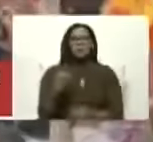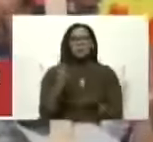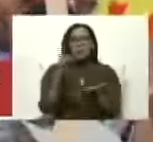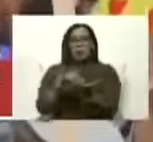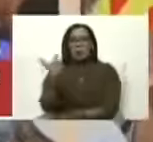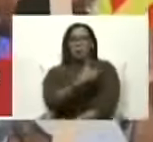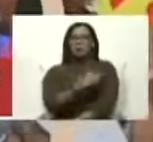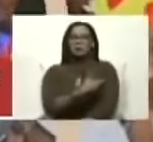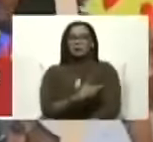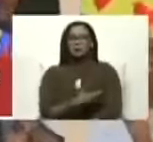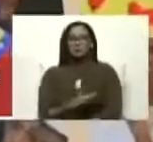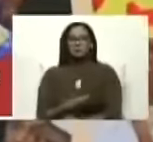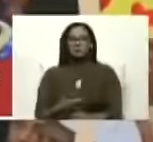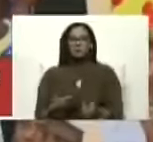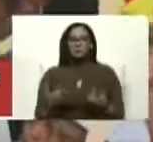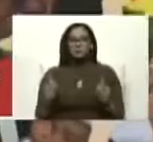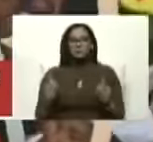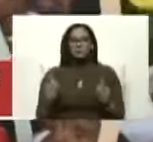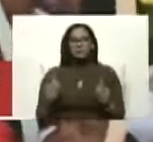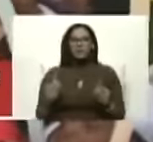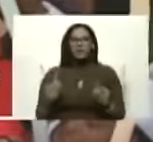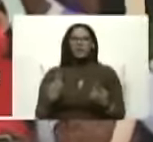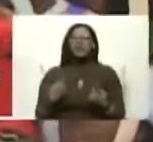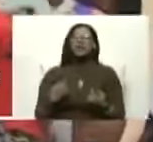a ponerse una vacuna. Y